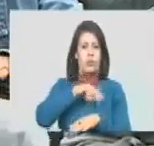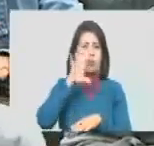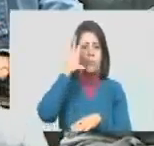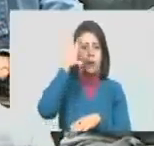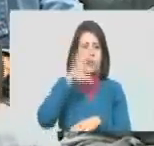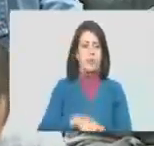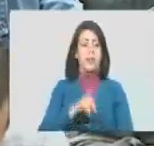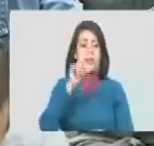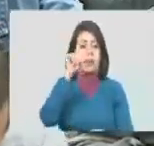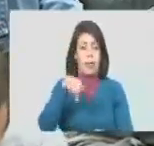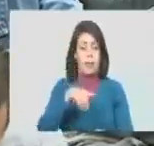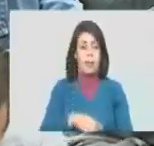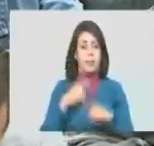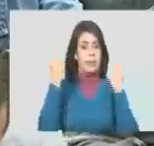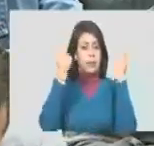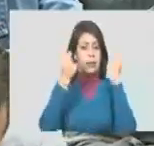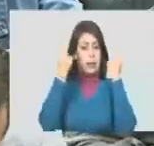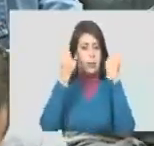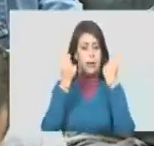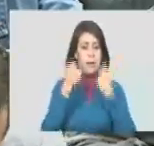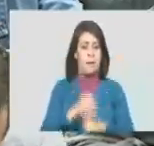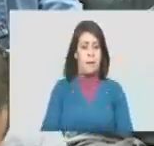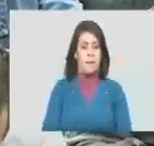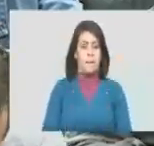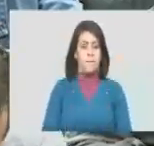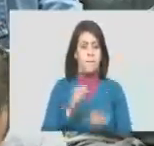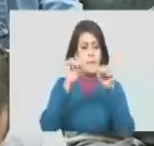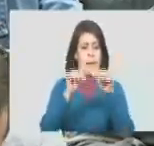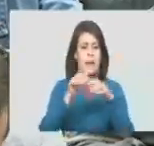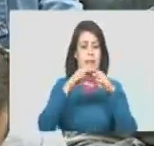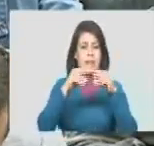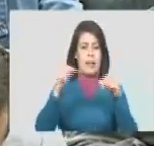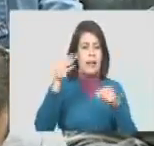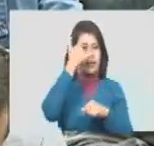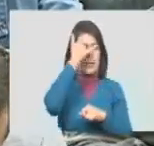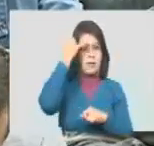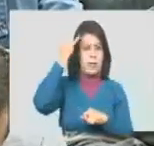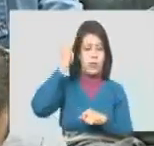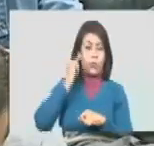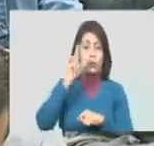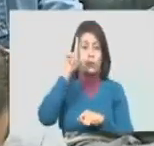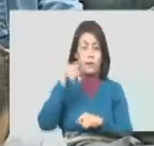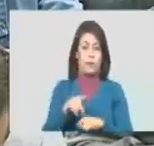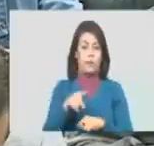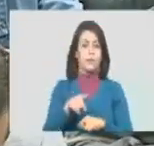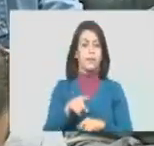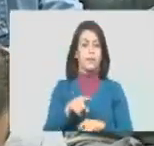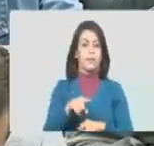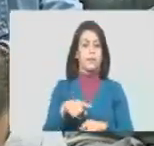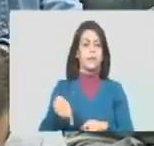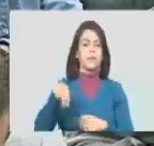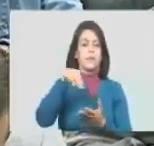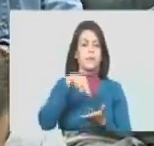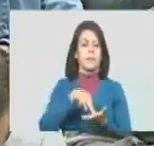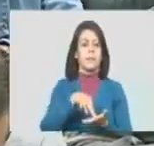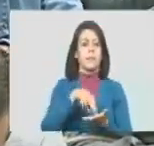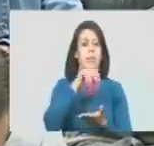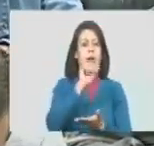país. Además, celebramos que en esas tierras yaracuyanas también se levantó nuestro